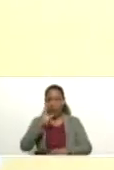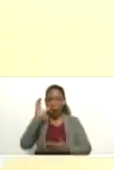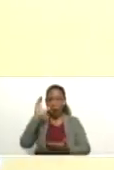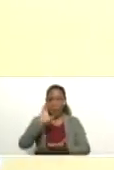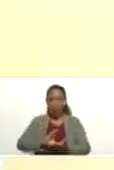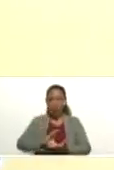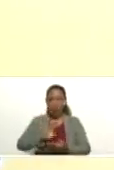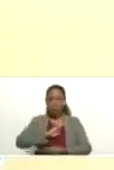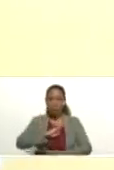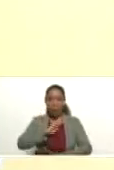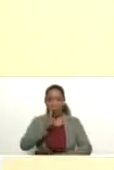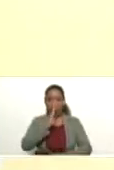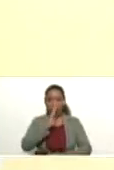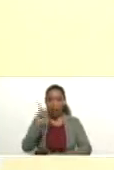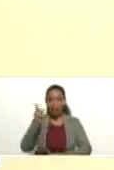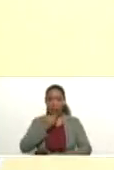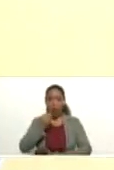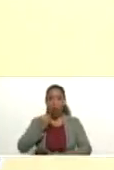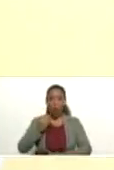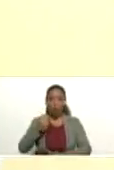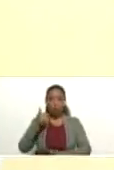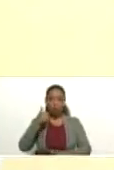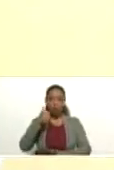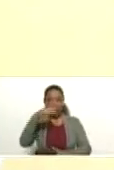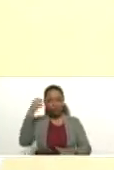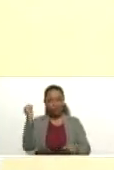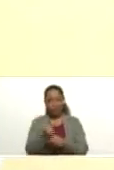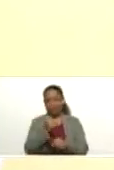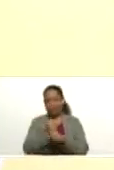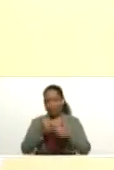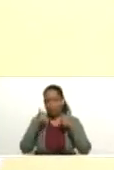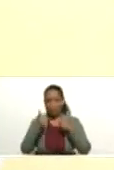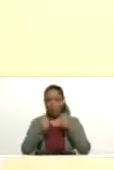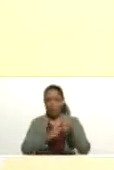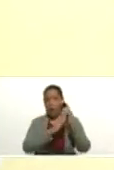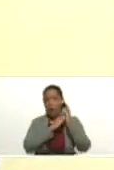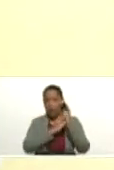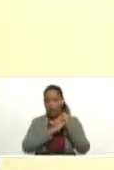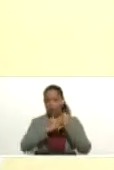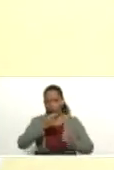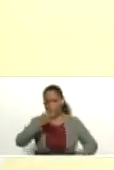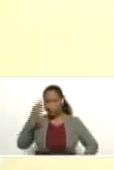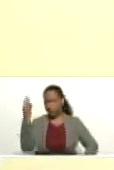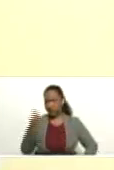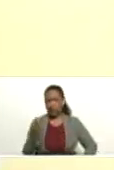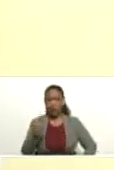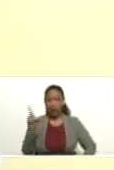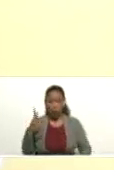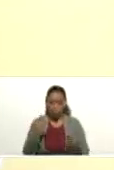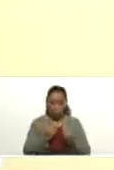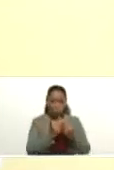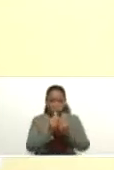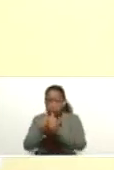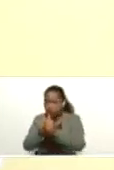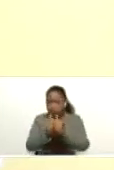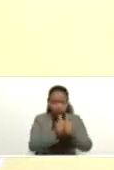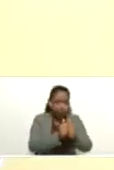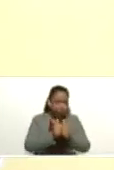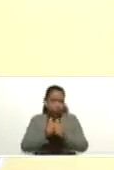Barinas. Un buen muchacho, trabajador, líder auténtico, que anda con la gente, que le cumple al